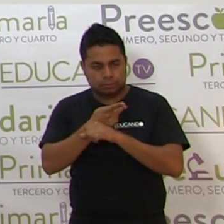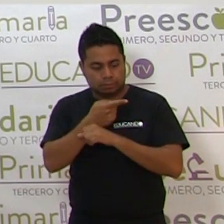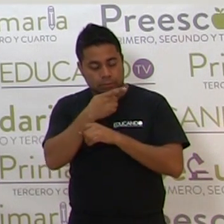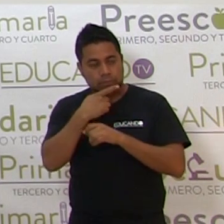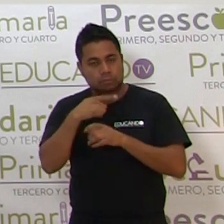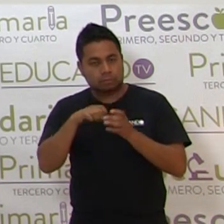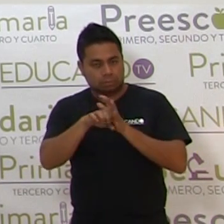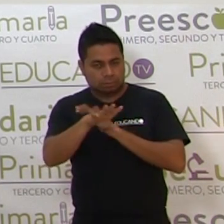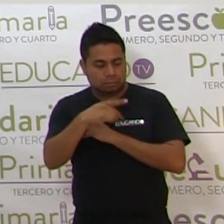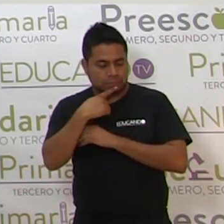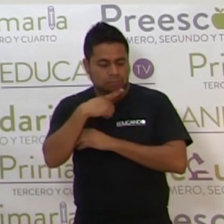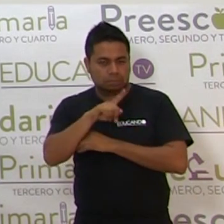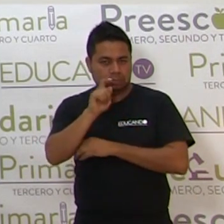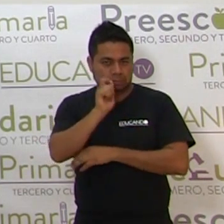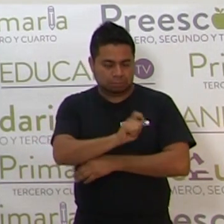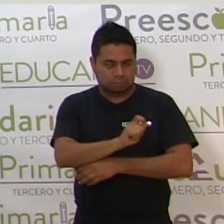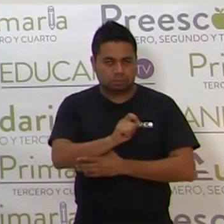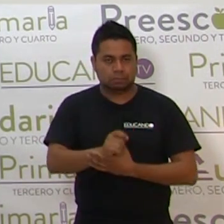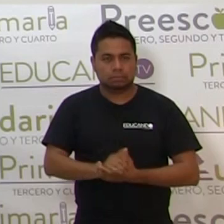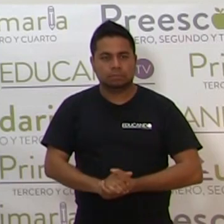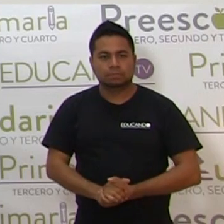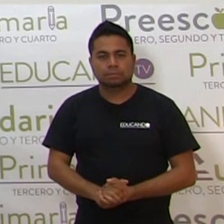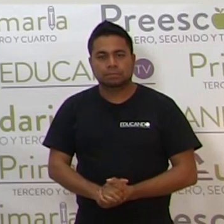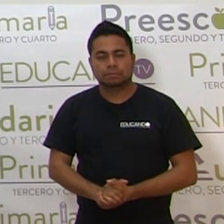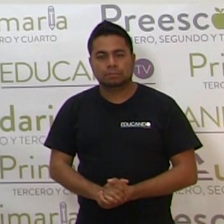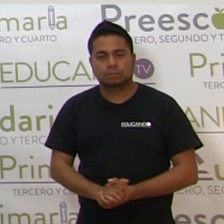dijera, y todo,